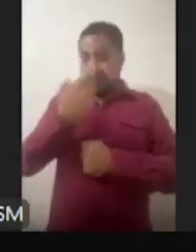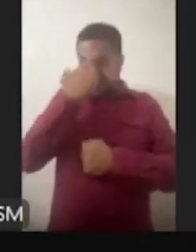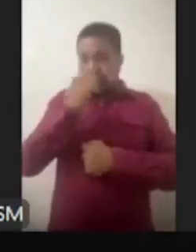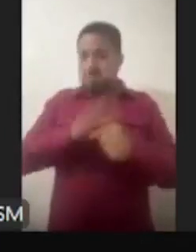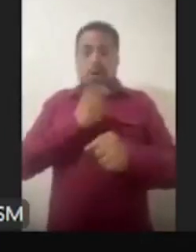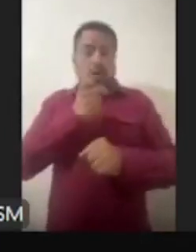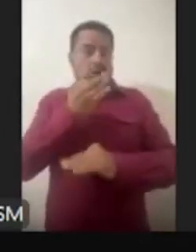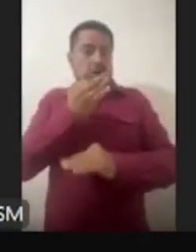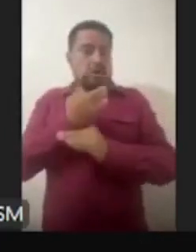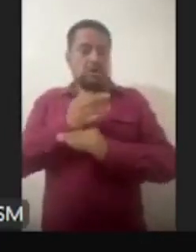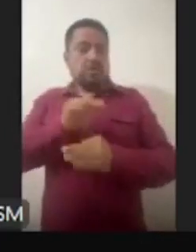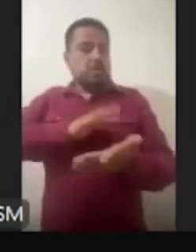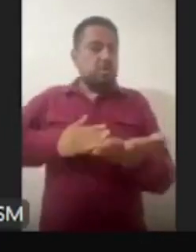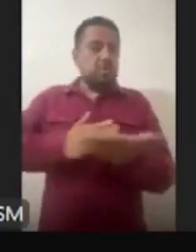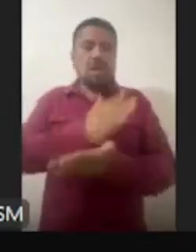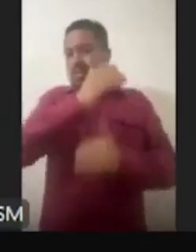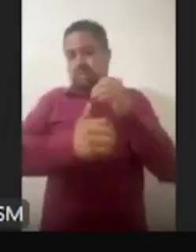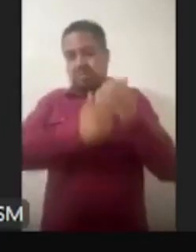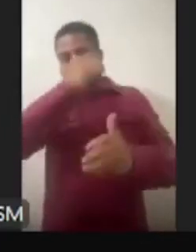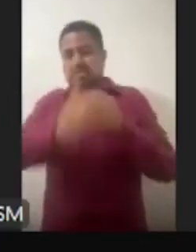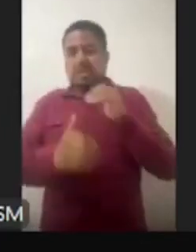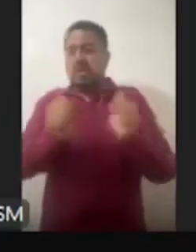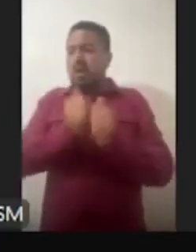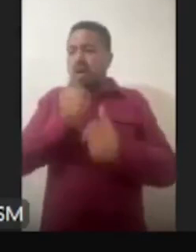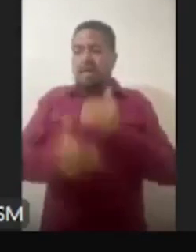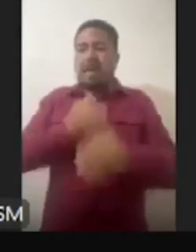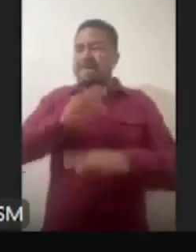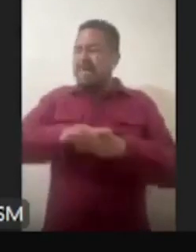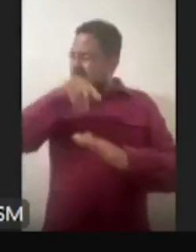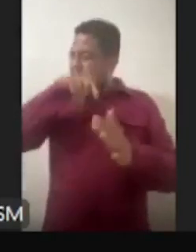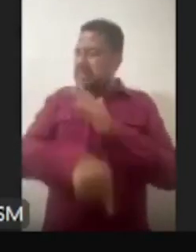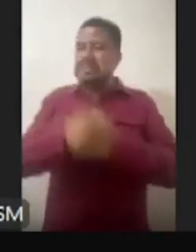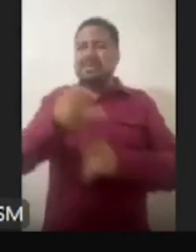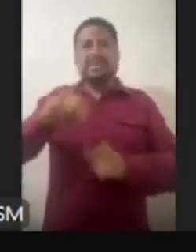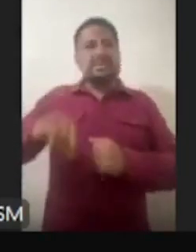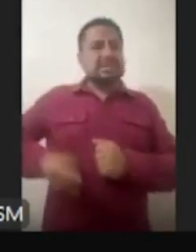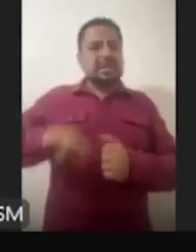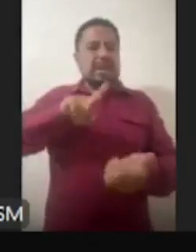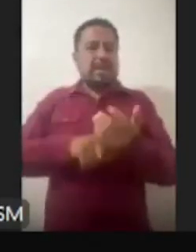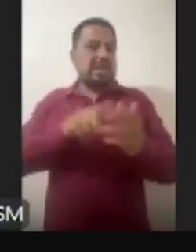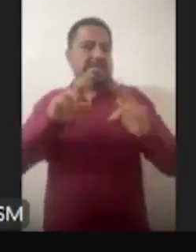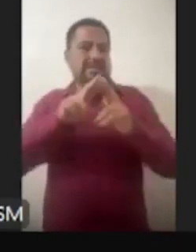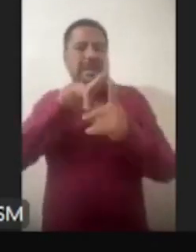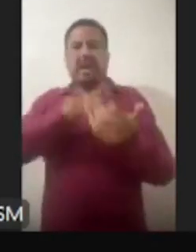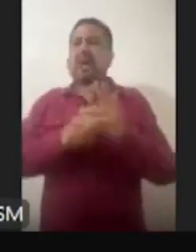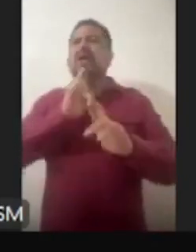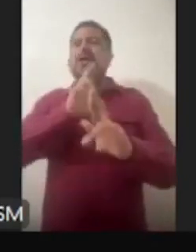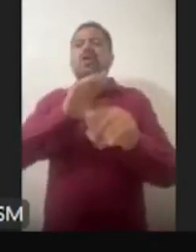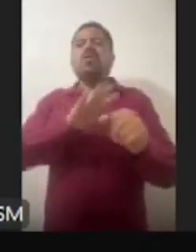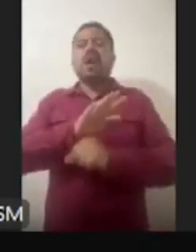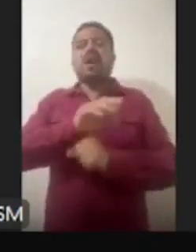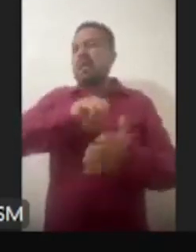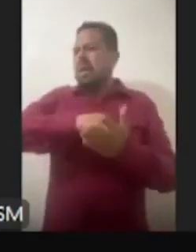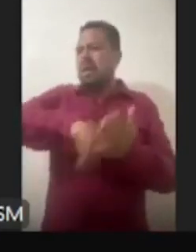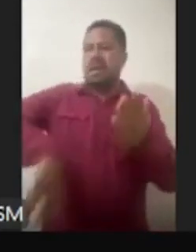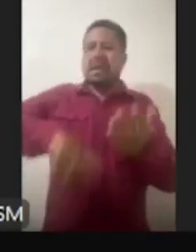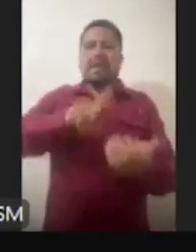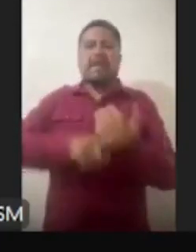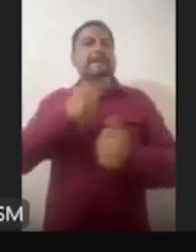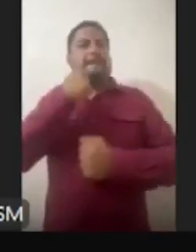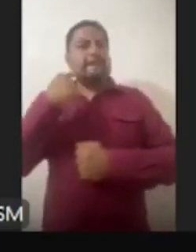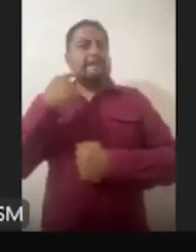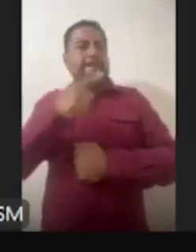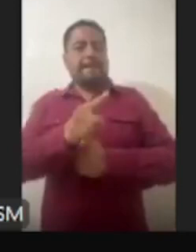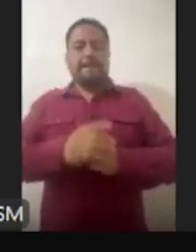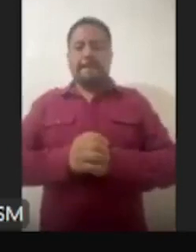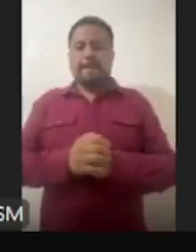por concluido el procedimiento sin entrar al fondo de los intereses litigiosos mediante una resolución de desechamiento del medio de impugnación. El